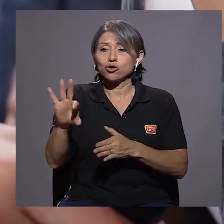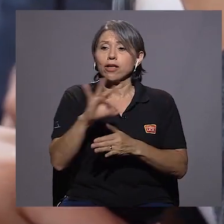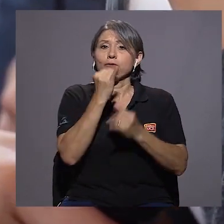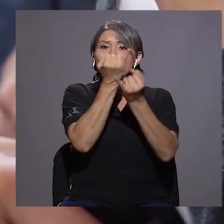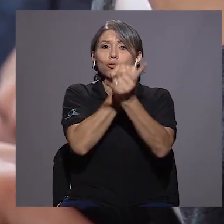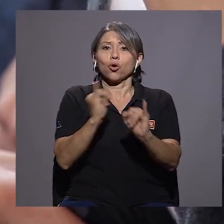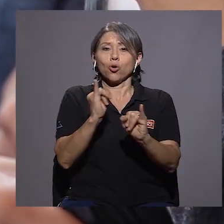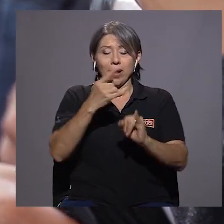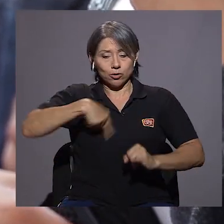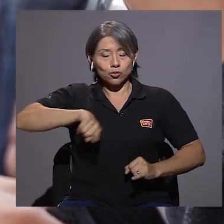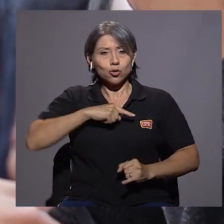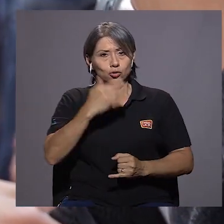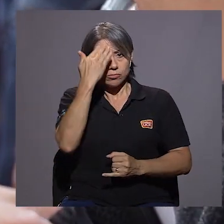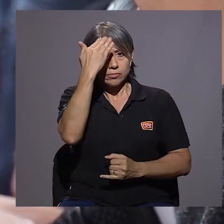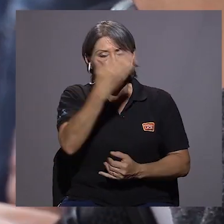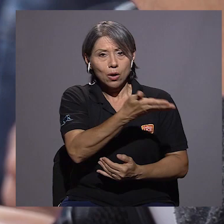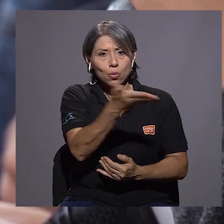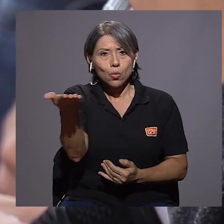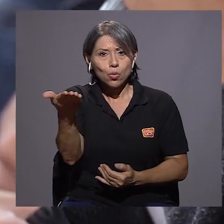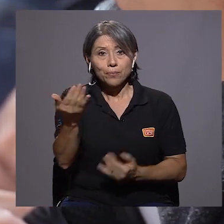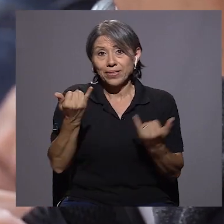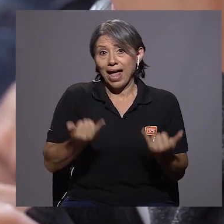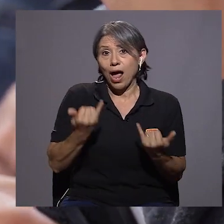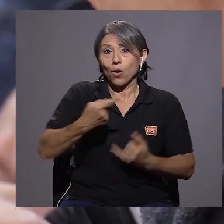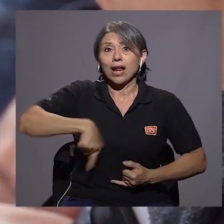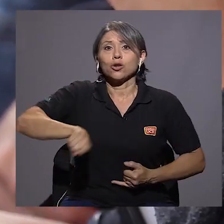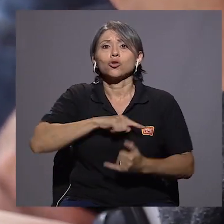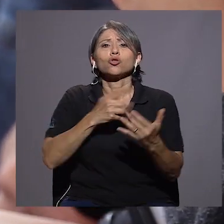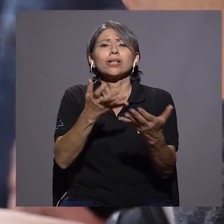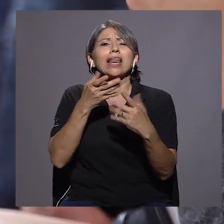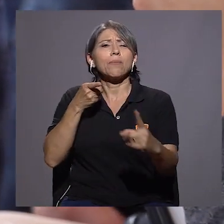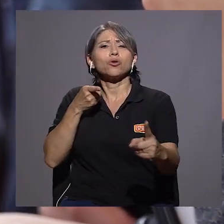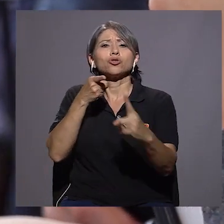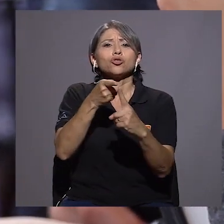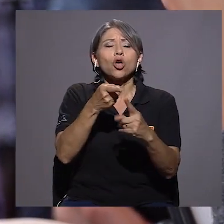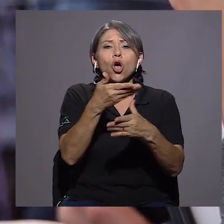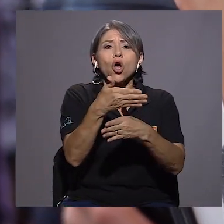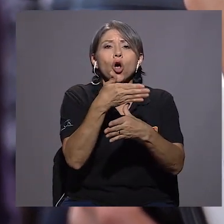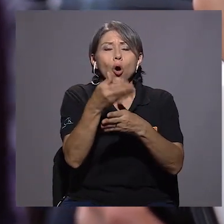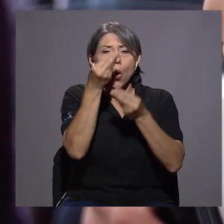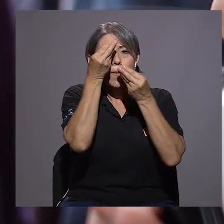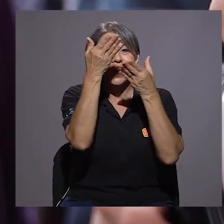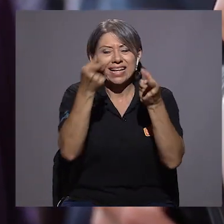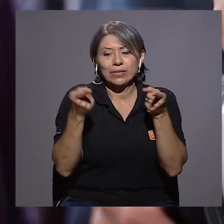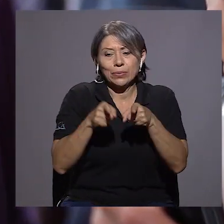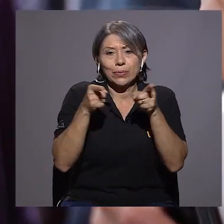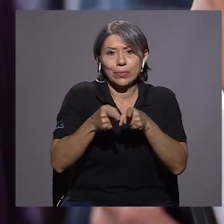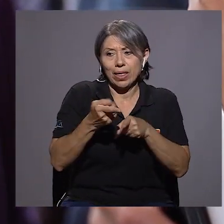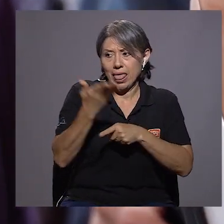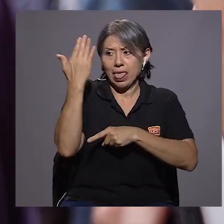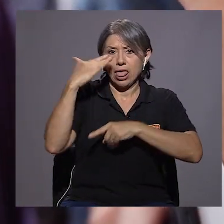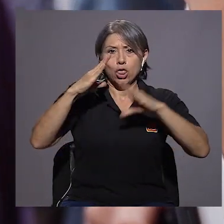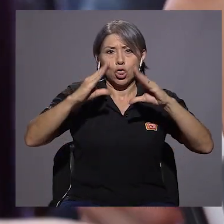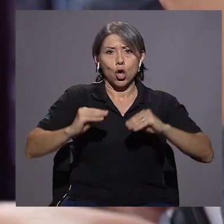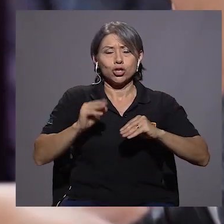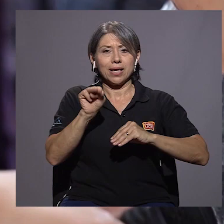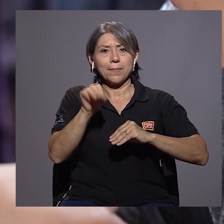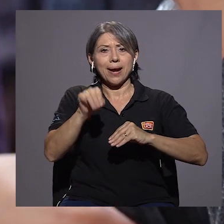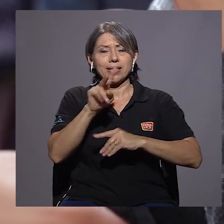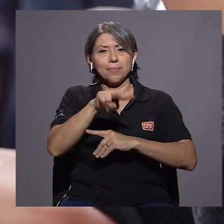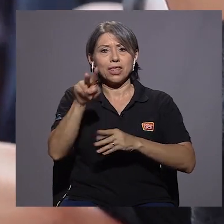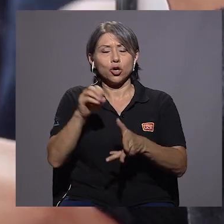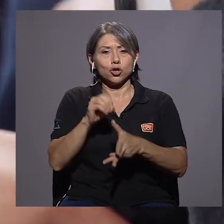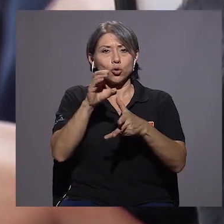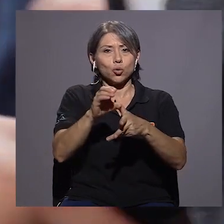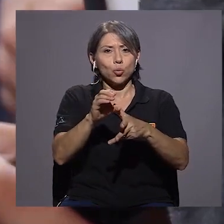Rica, organizados autónomamente, un saludo. En esta ocasión tenemos la intención de compartirles los hechos acontecidos